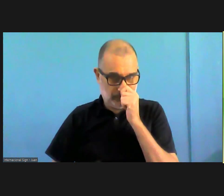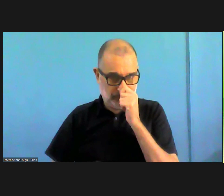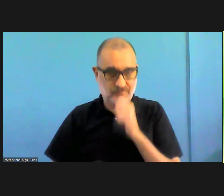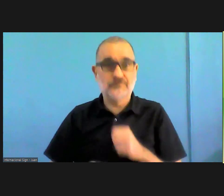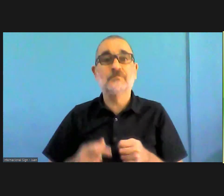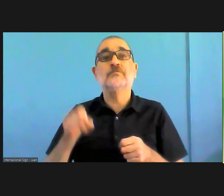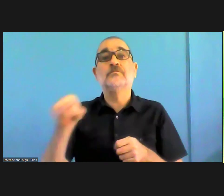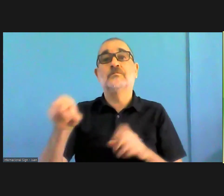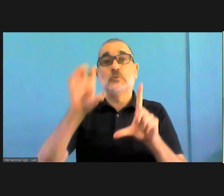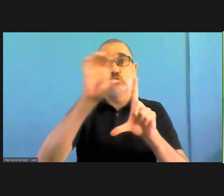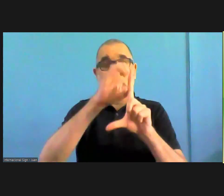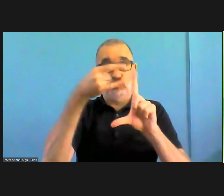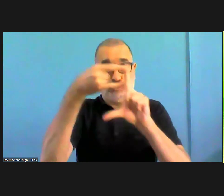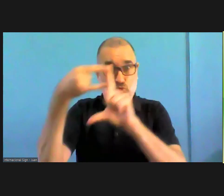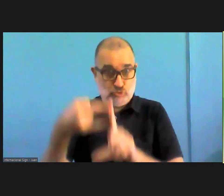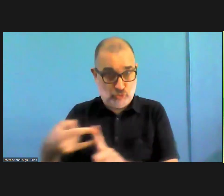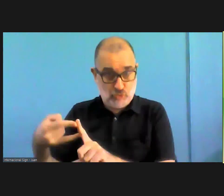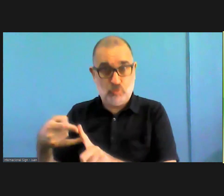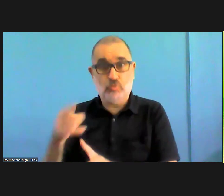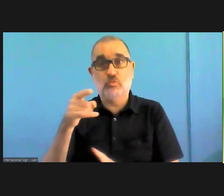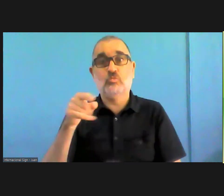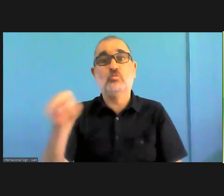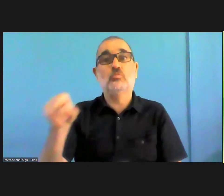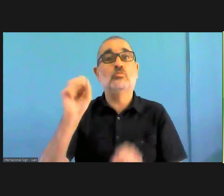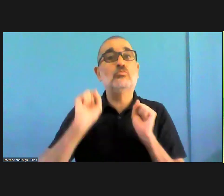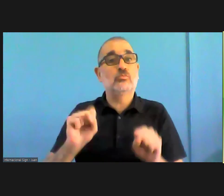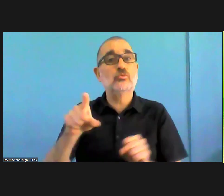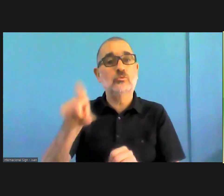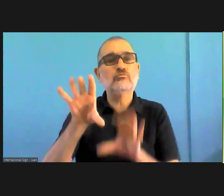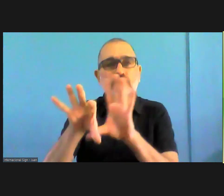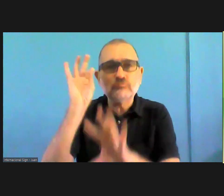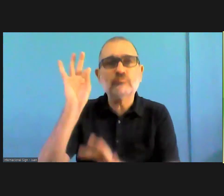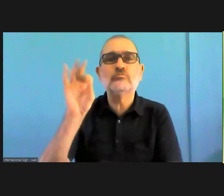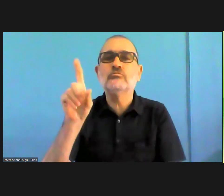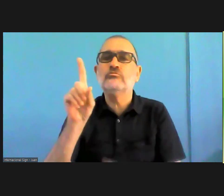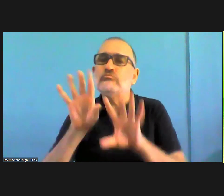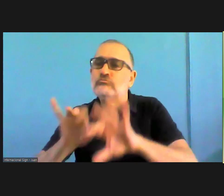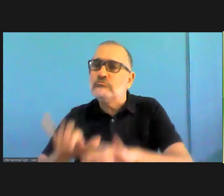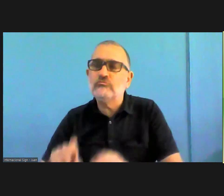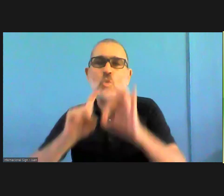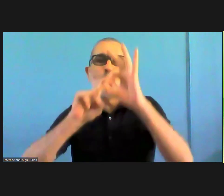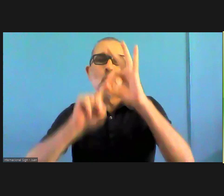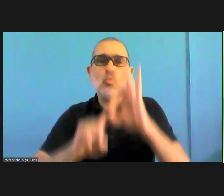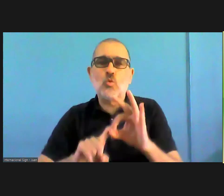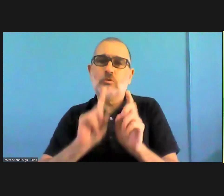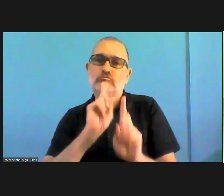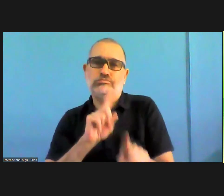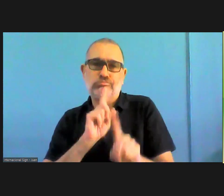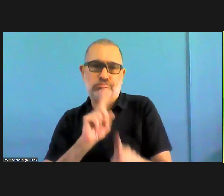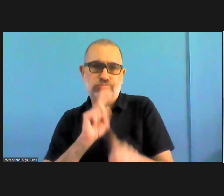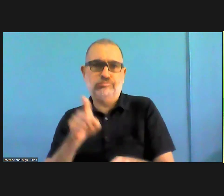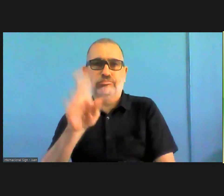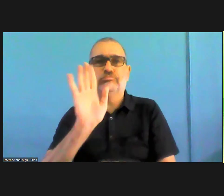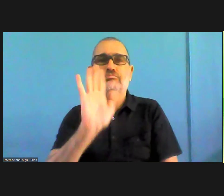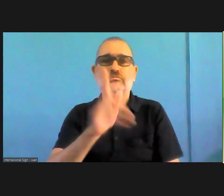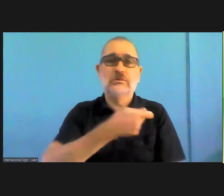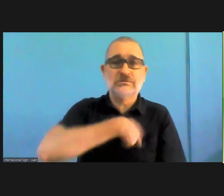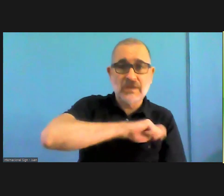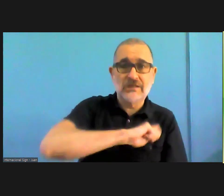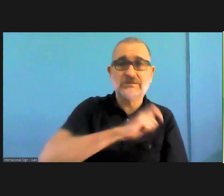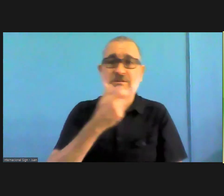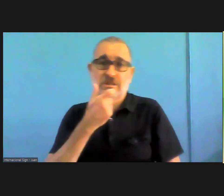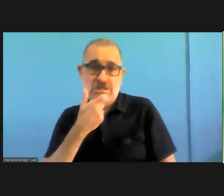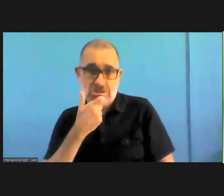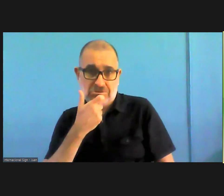en inglés o en español y con eso podemos empezar una conversación para escuchar lo que ha sido la experiencia de